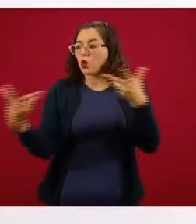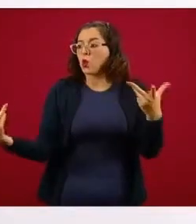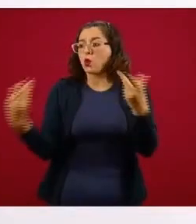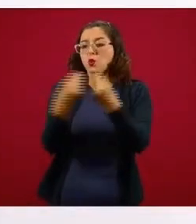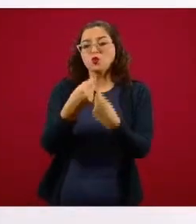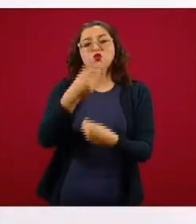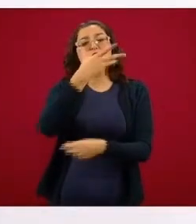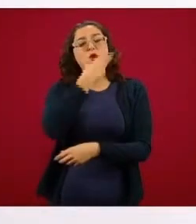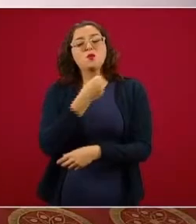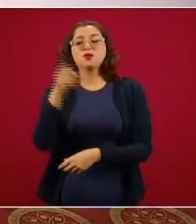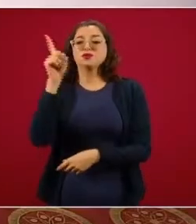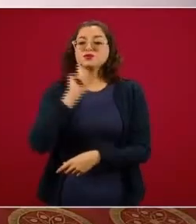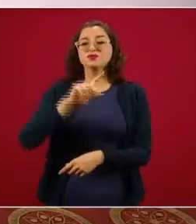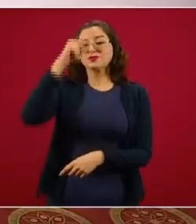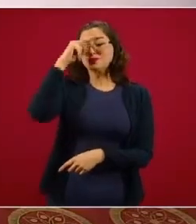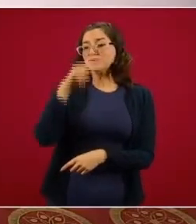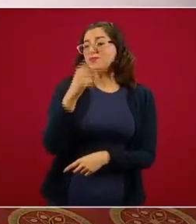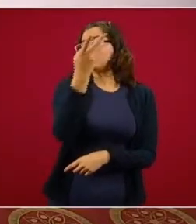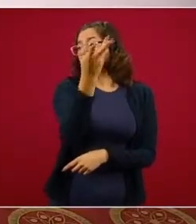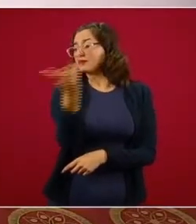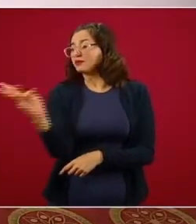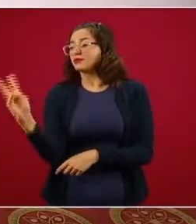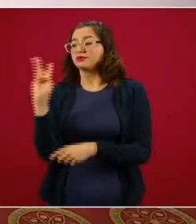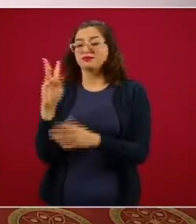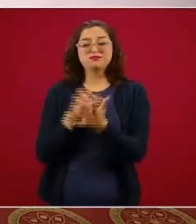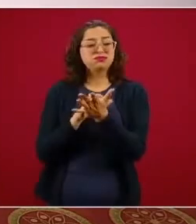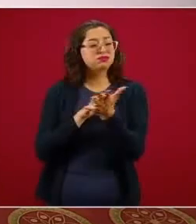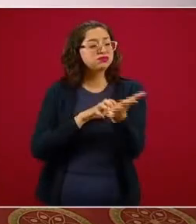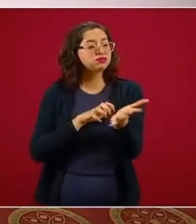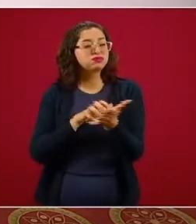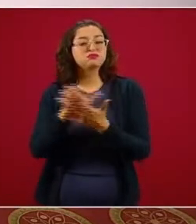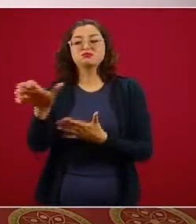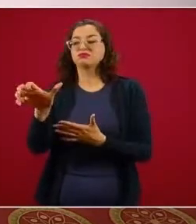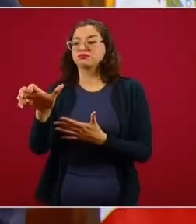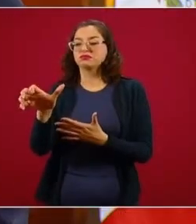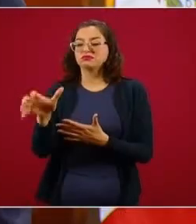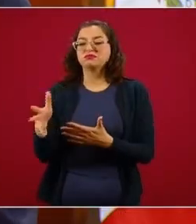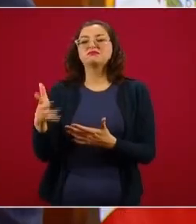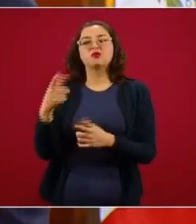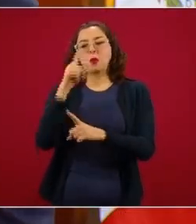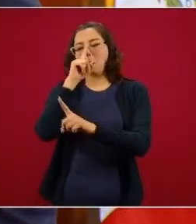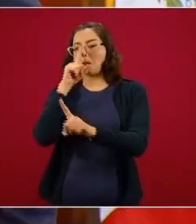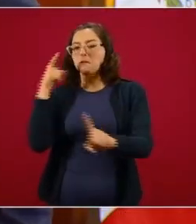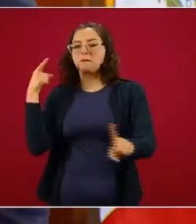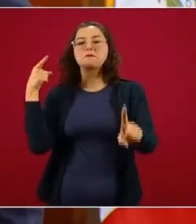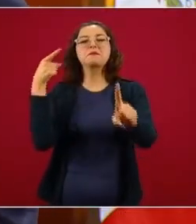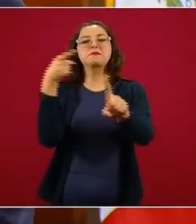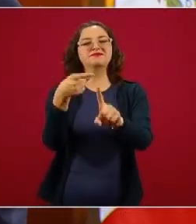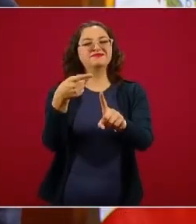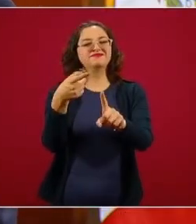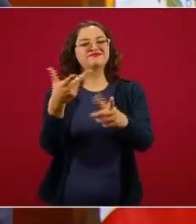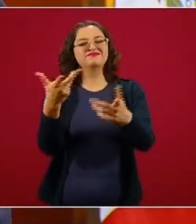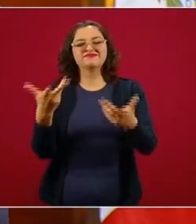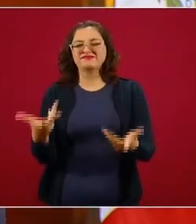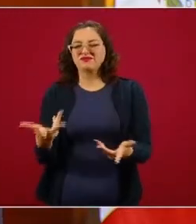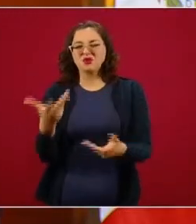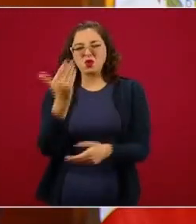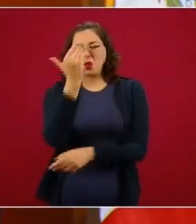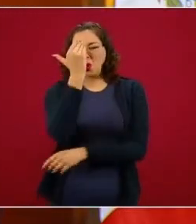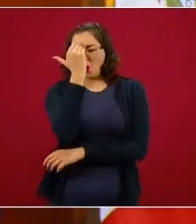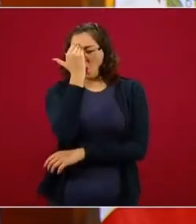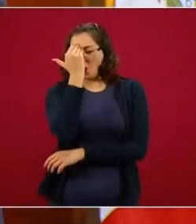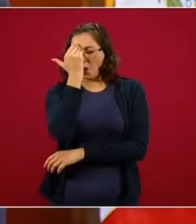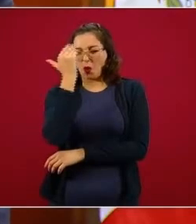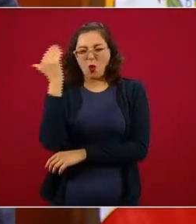mexicanos, mujeres y hombres, que buscamos desterrar las atrocidades